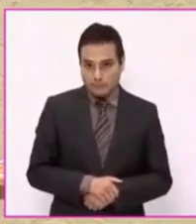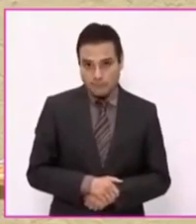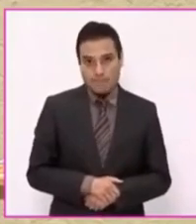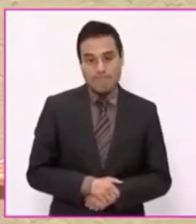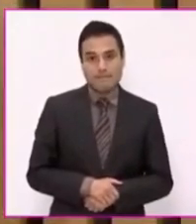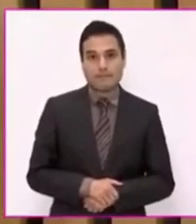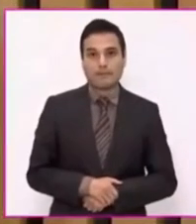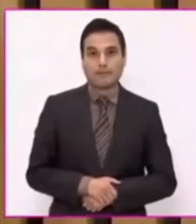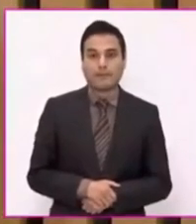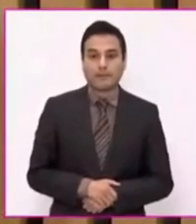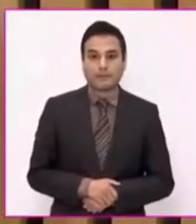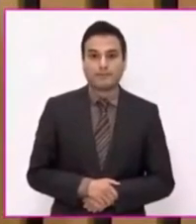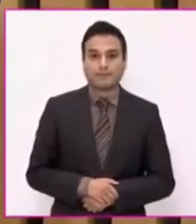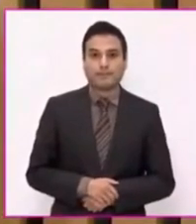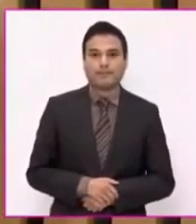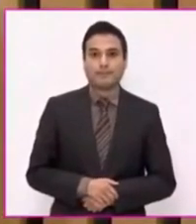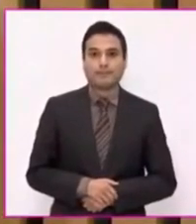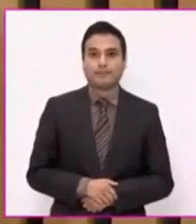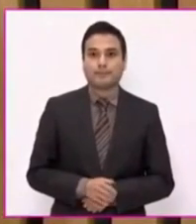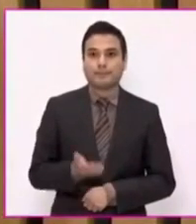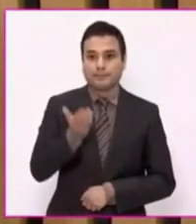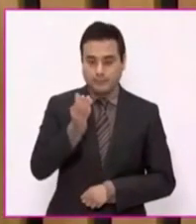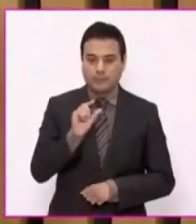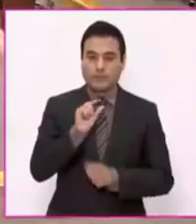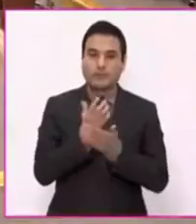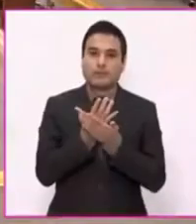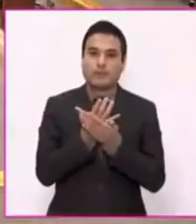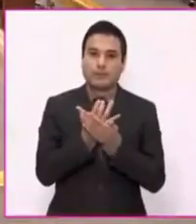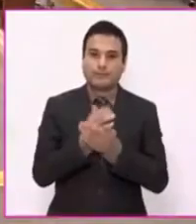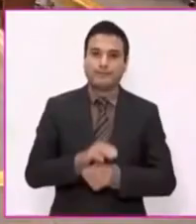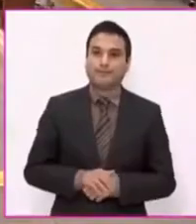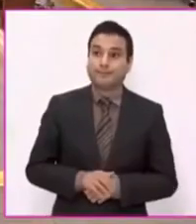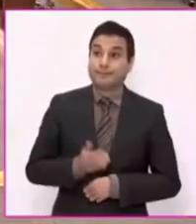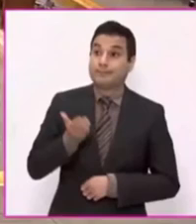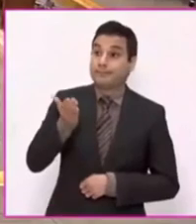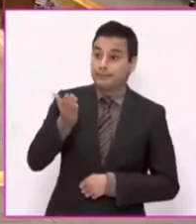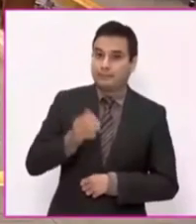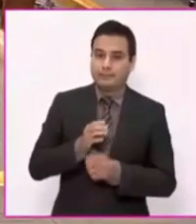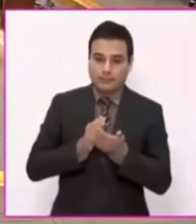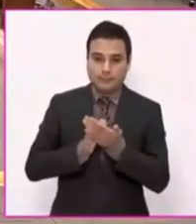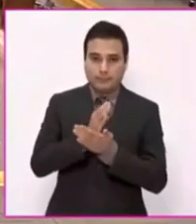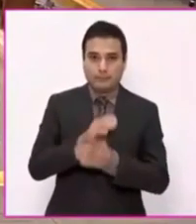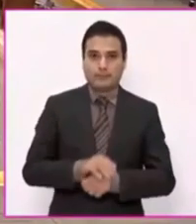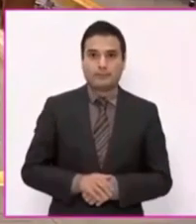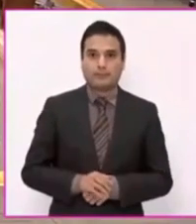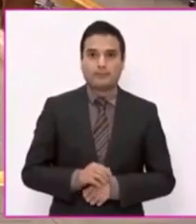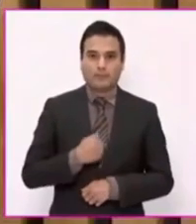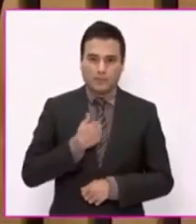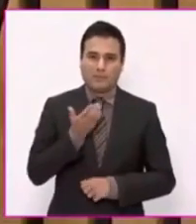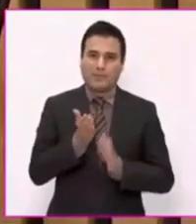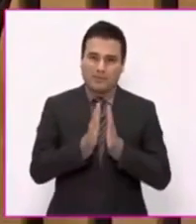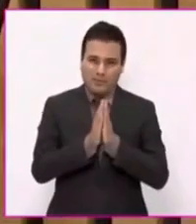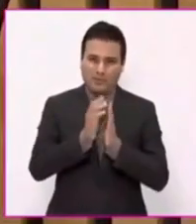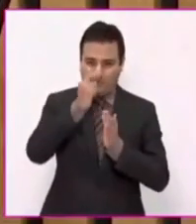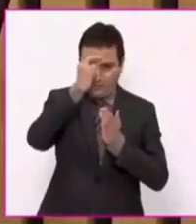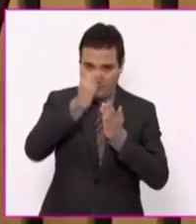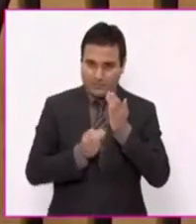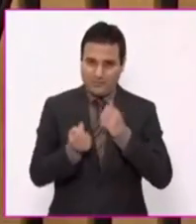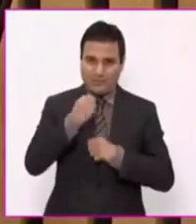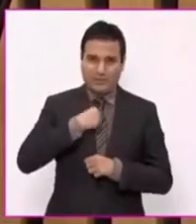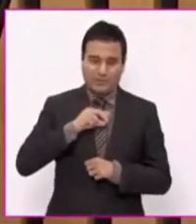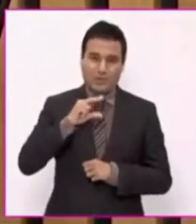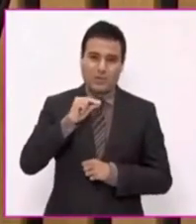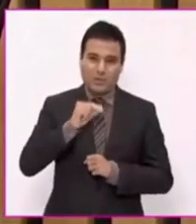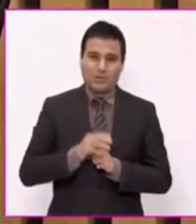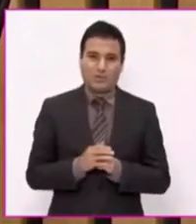Siento también. Adelante, tiene antes una moción, señor diputado. Sí, antes de intervenir, les pediría que no me falten al respeto. Yo estoy aquí en